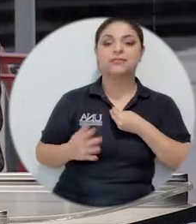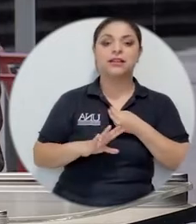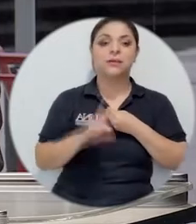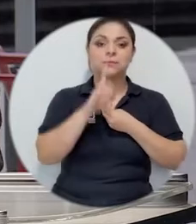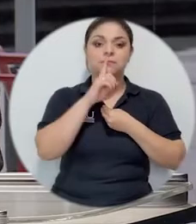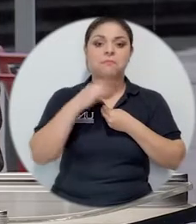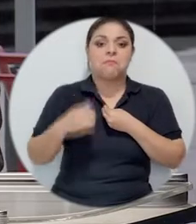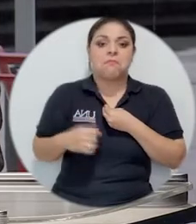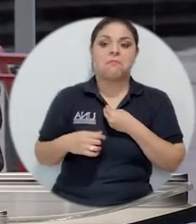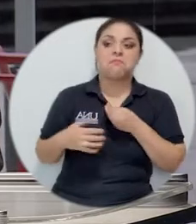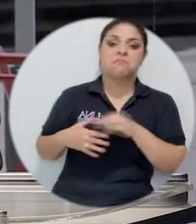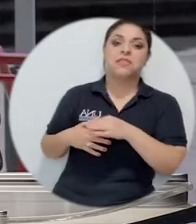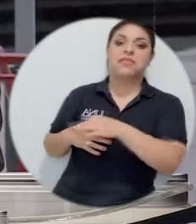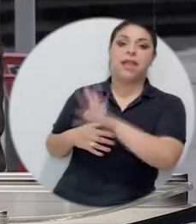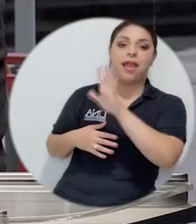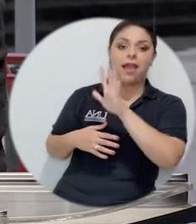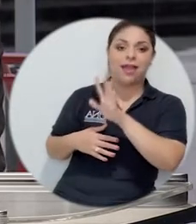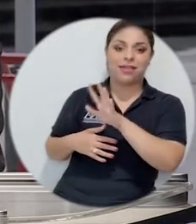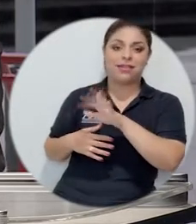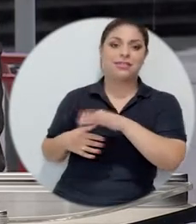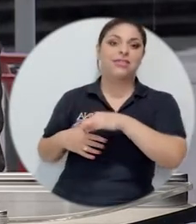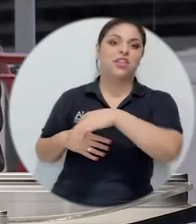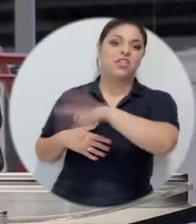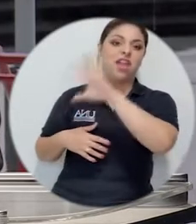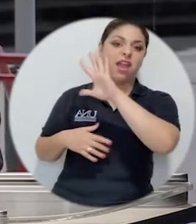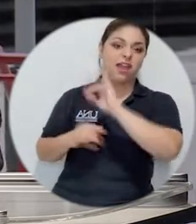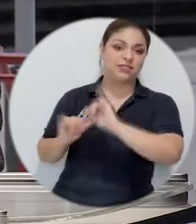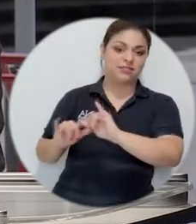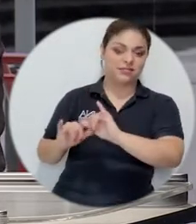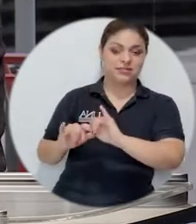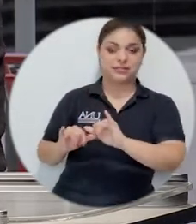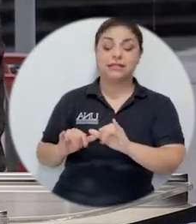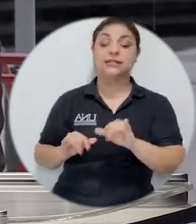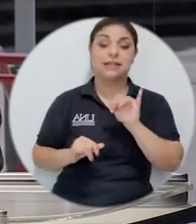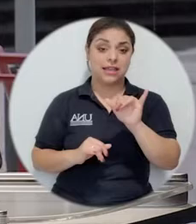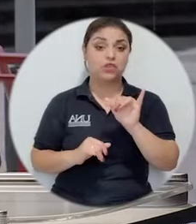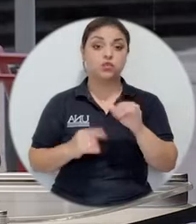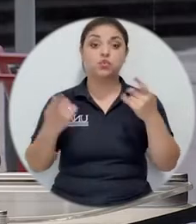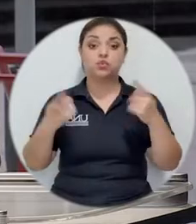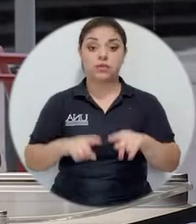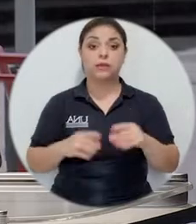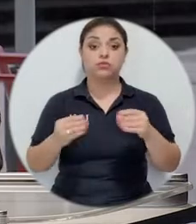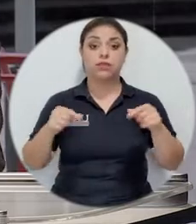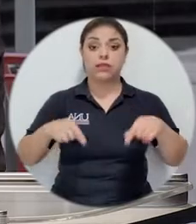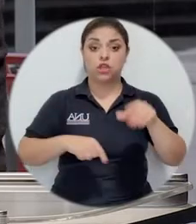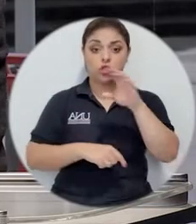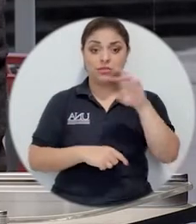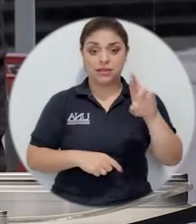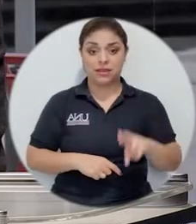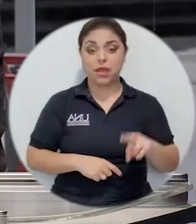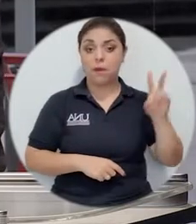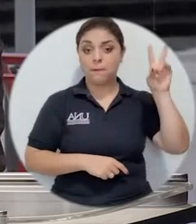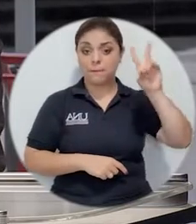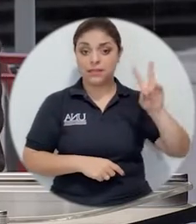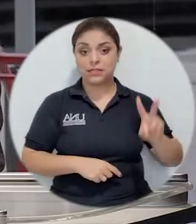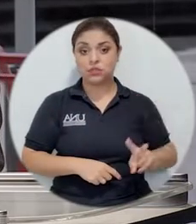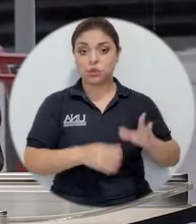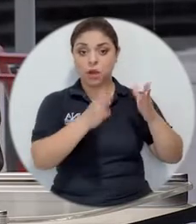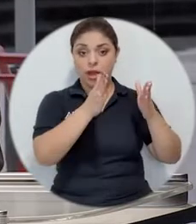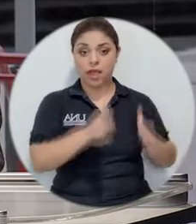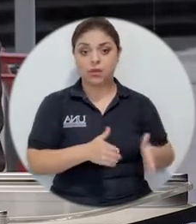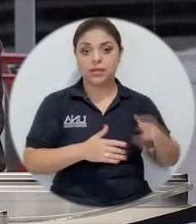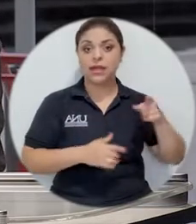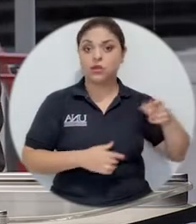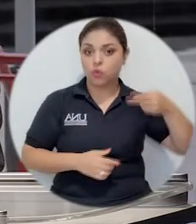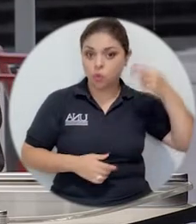situaciones bastante caóticas, que es un poco lo que hemos tenido en Costa Rica con un poco de la migración venezolana. Ahí la